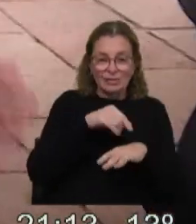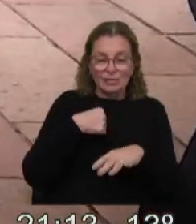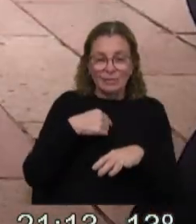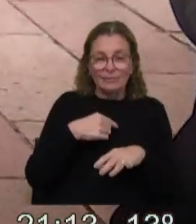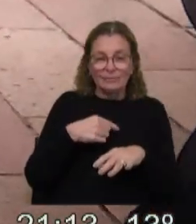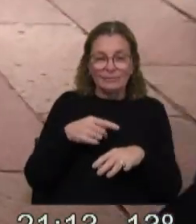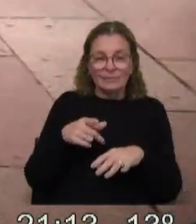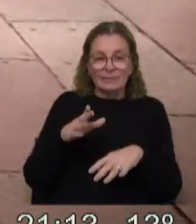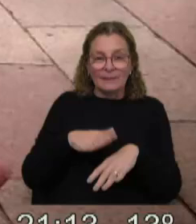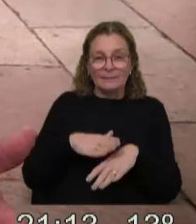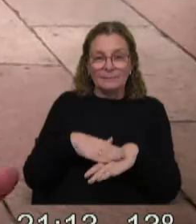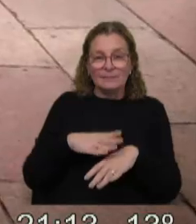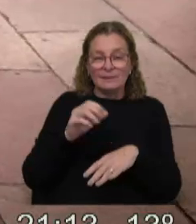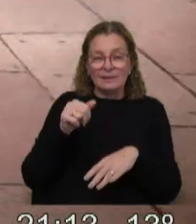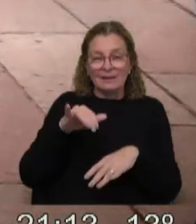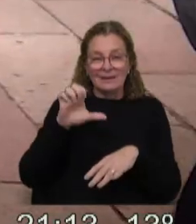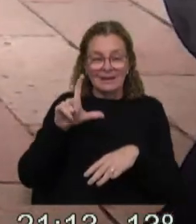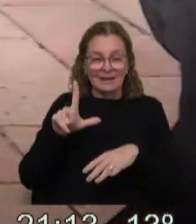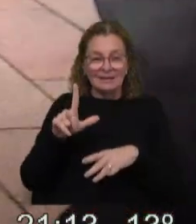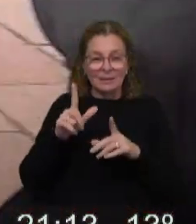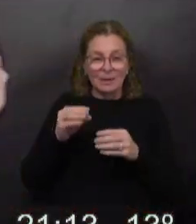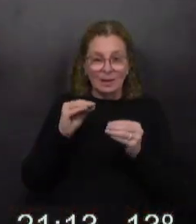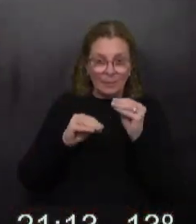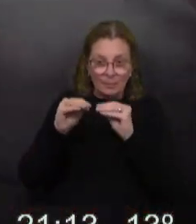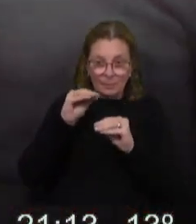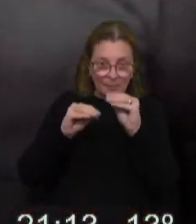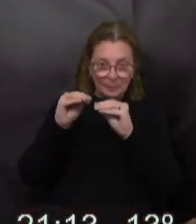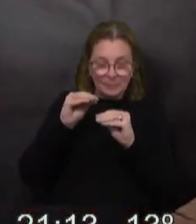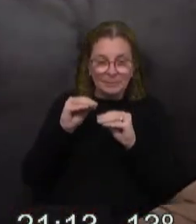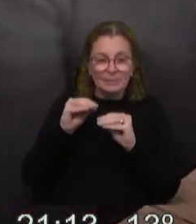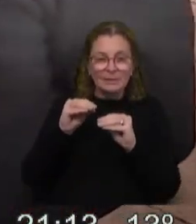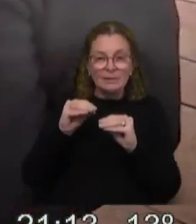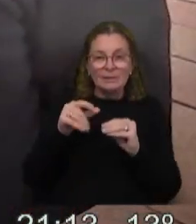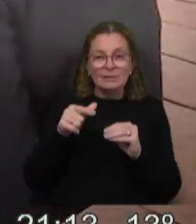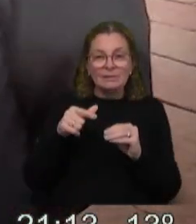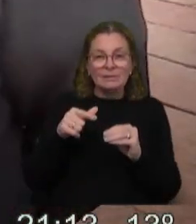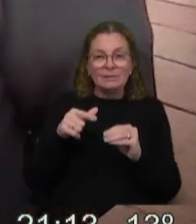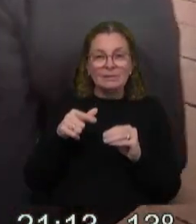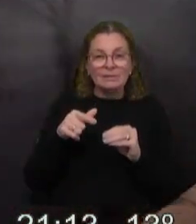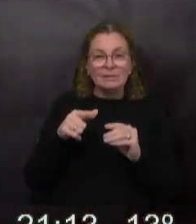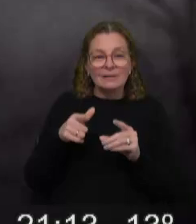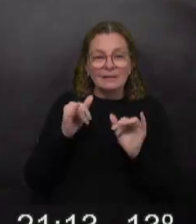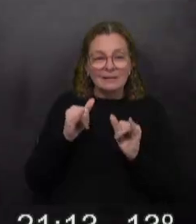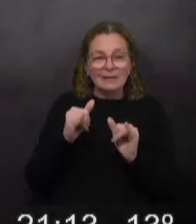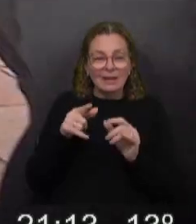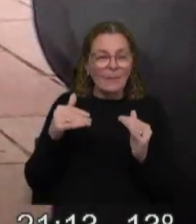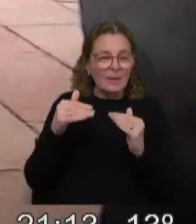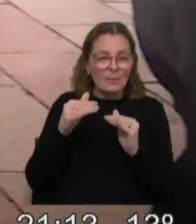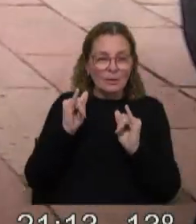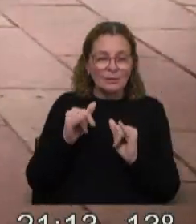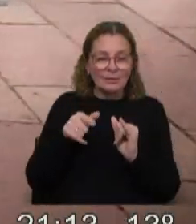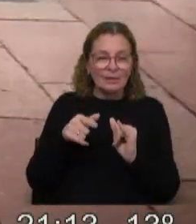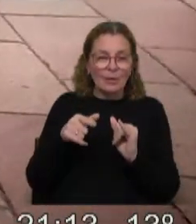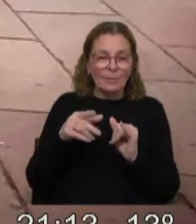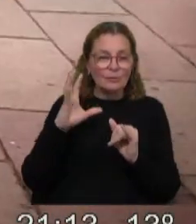supervisión absoluta de Daniel, que hoy estuvo haciendo, además, registro de toda esta situación. Sí, es eso mismo, ahí va. Es como si